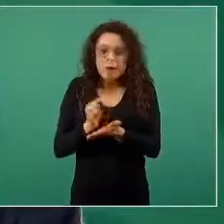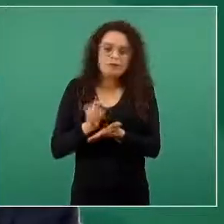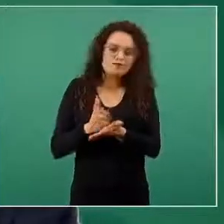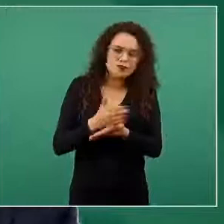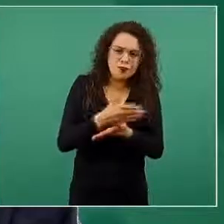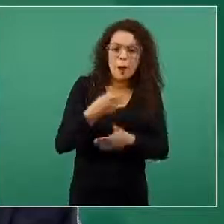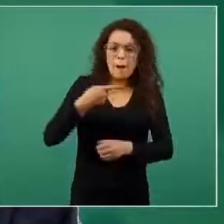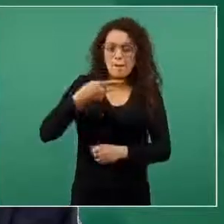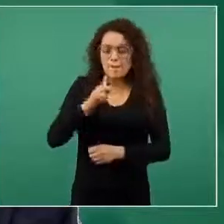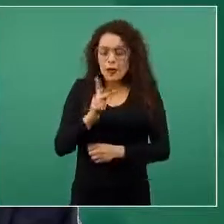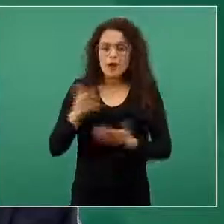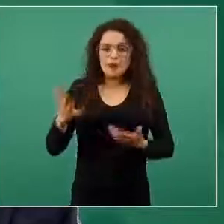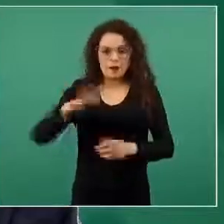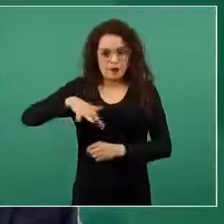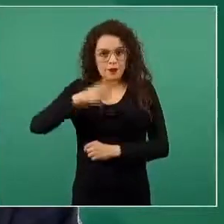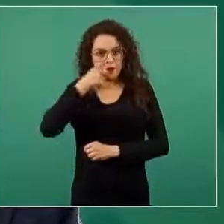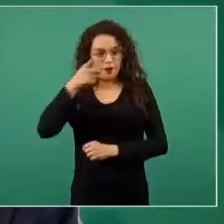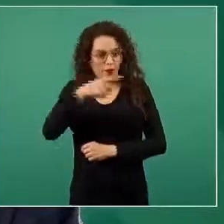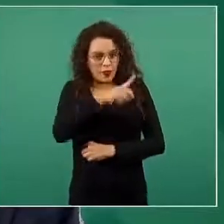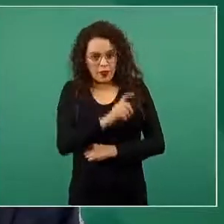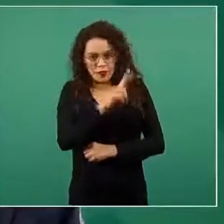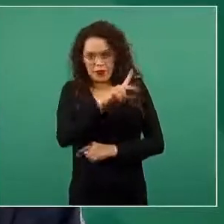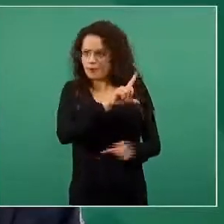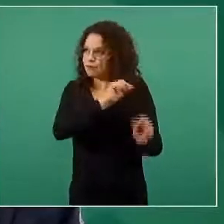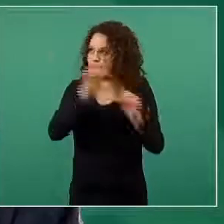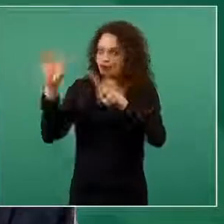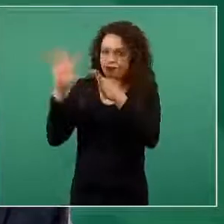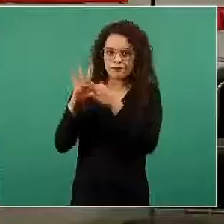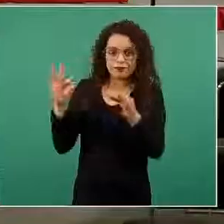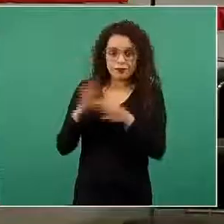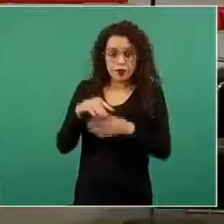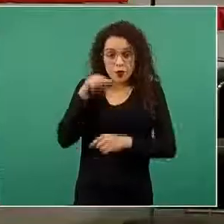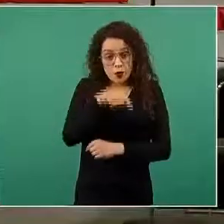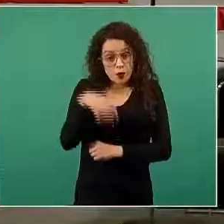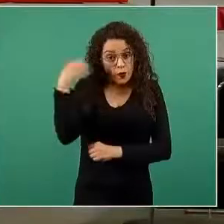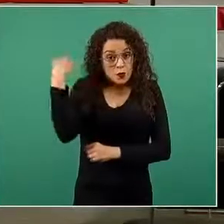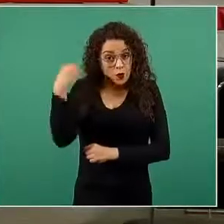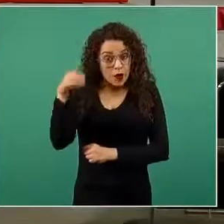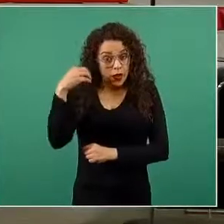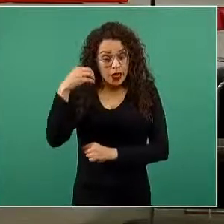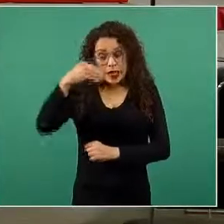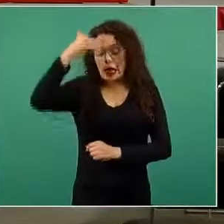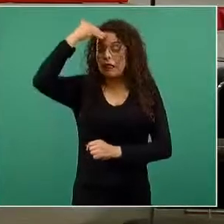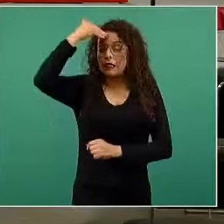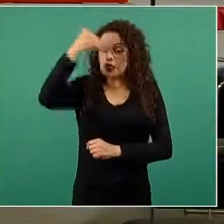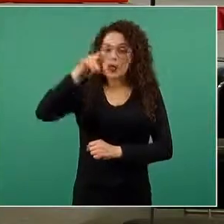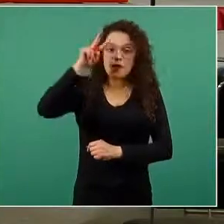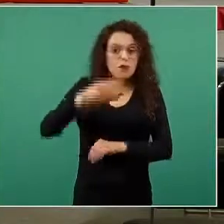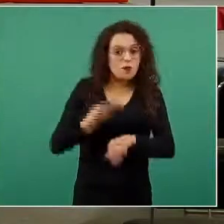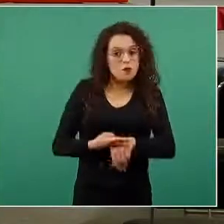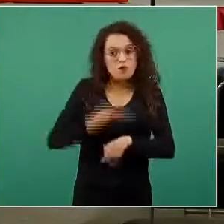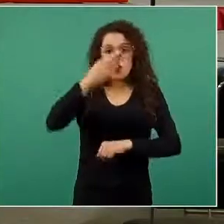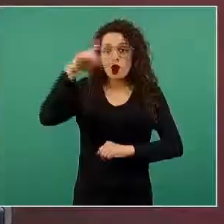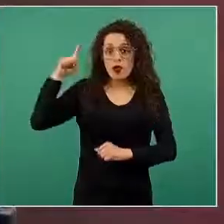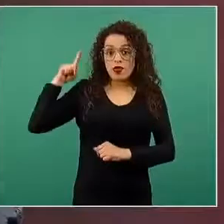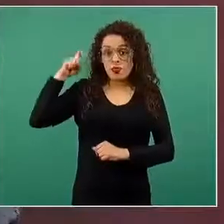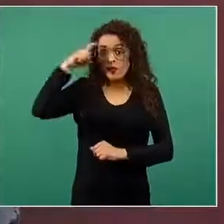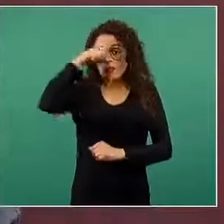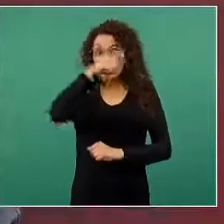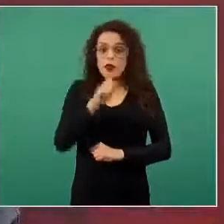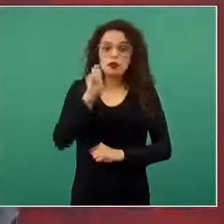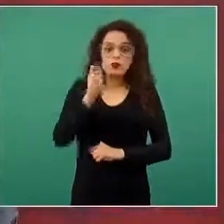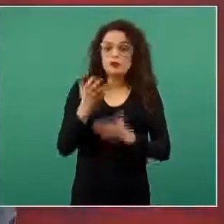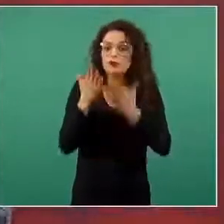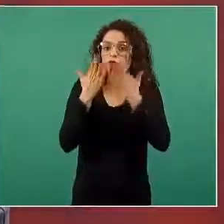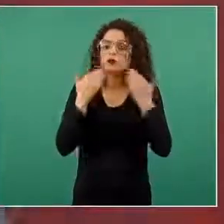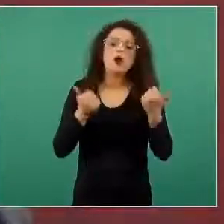el doctor en su presentación, Oaxaca, conocedora de esta complejidad, de esta dificultad de acceso a los